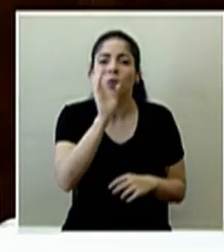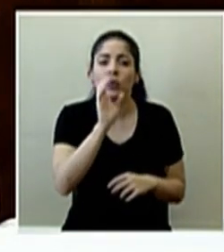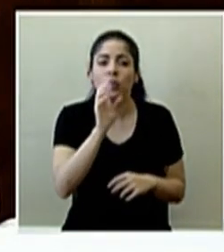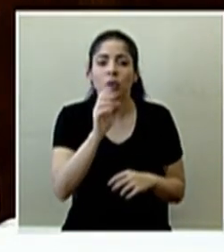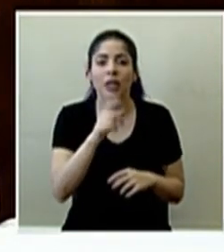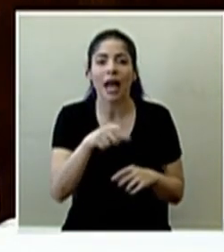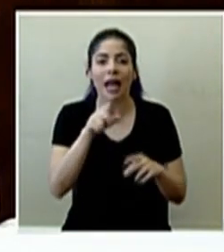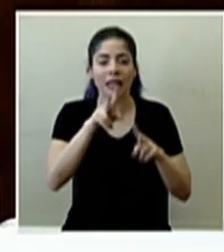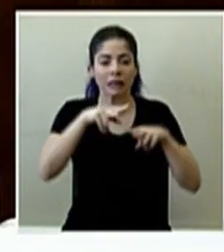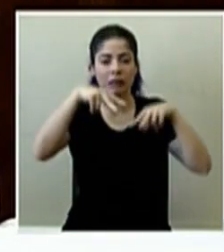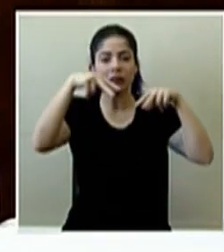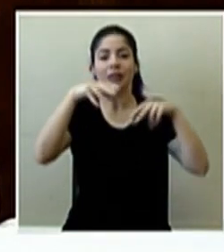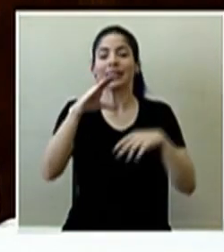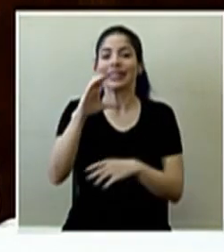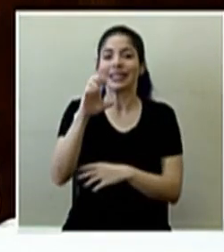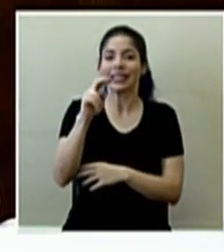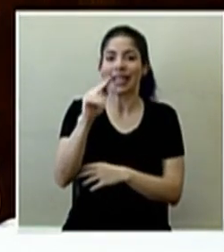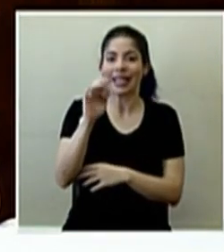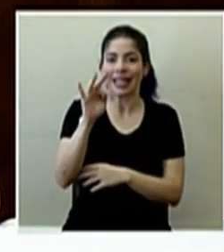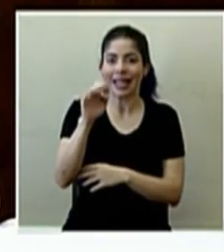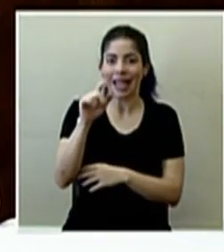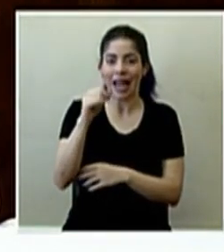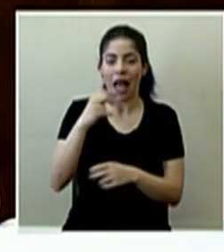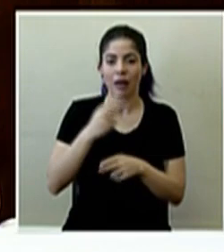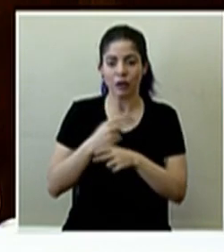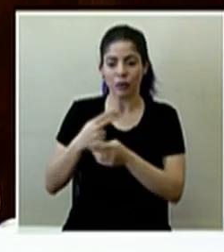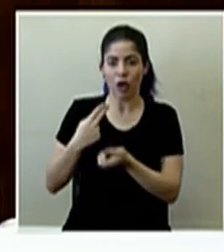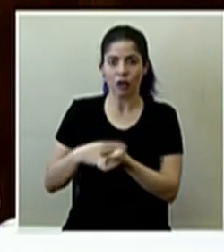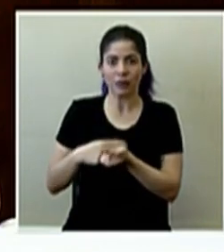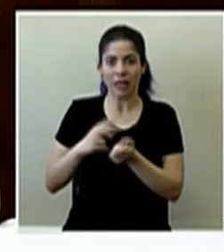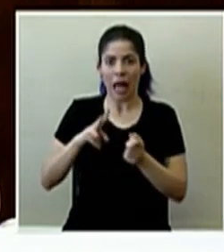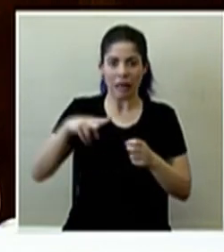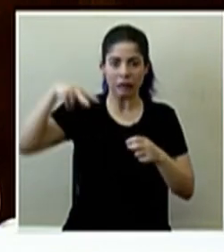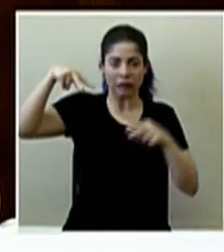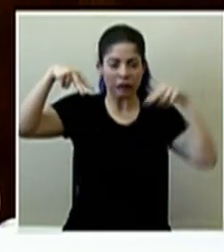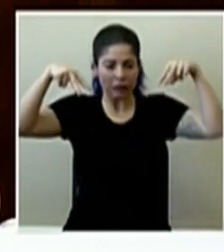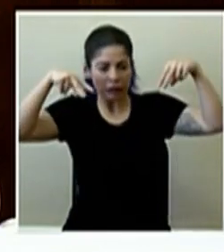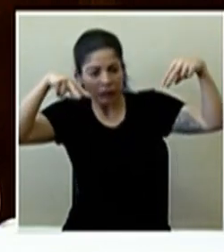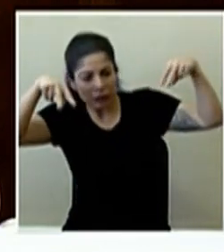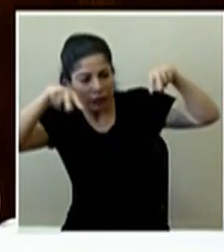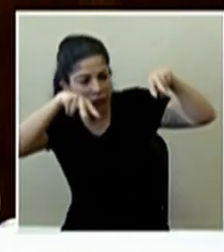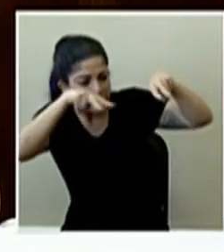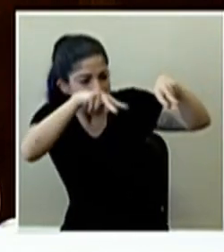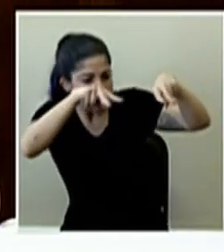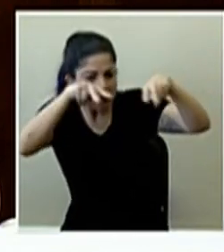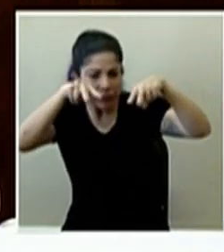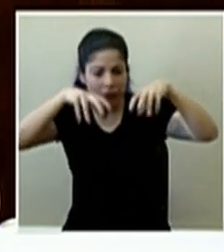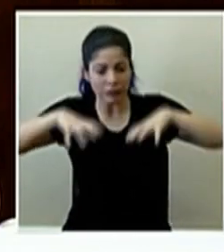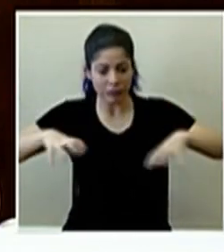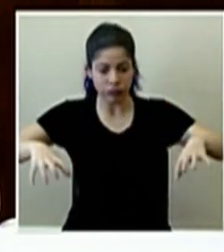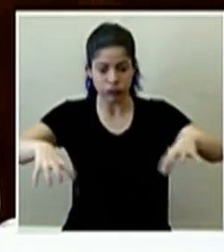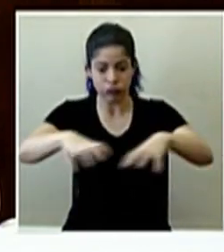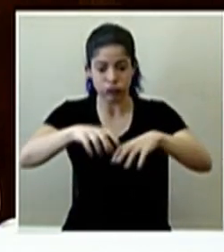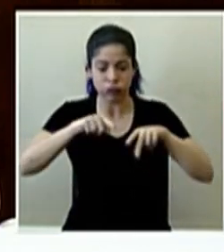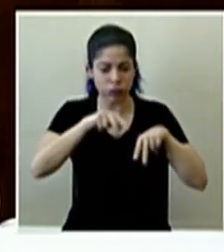sitios centinela. Ayer comentaba, y lo confirmo yo nuevamente, vamos a tener 18 sitios centinelas en el